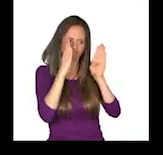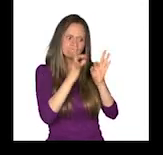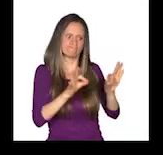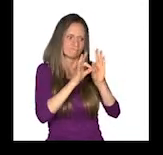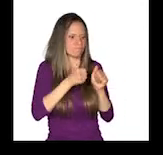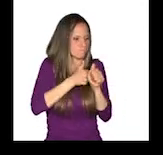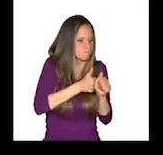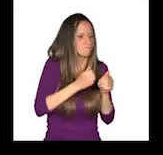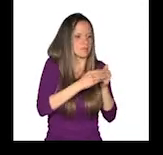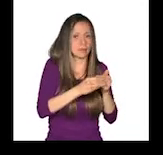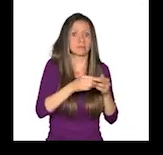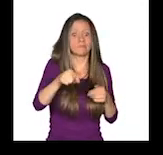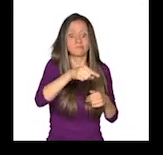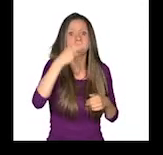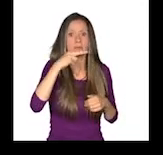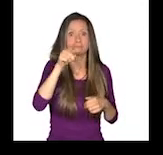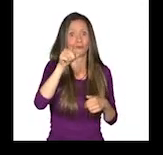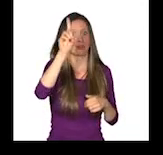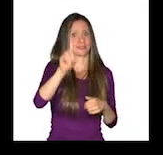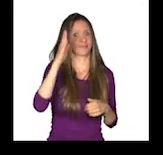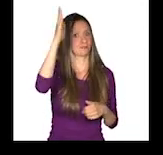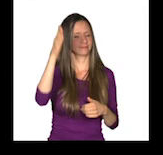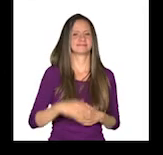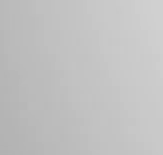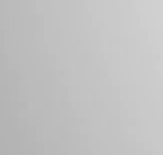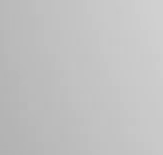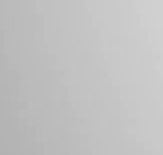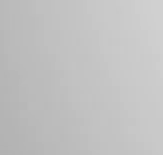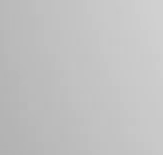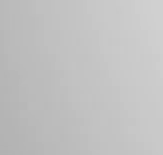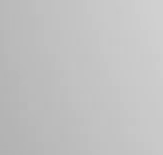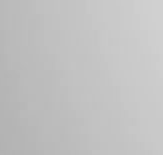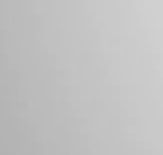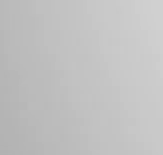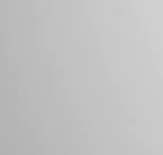compréndelos y guíalos por el camino correcto. Tu decisión, el futuro de tus hijos.